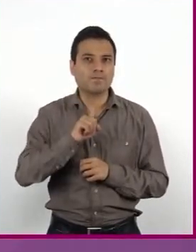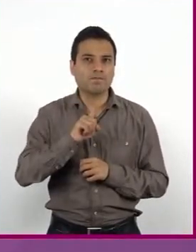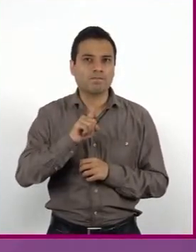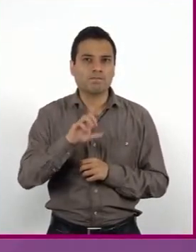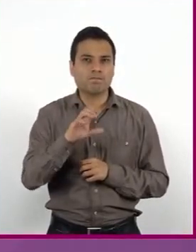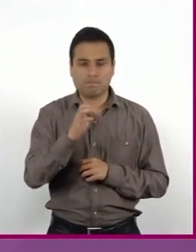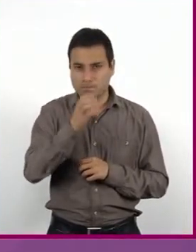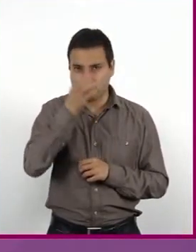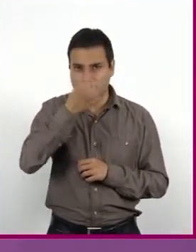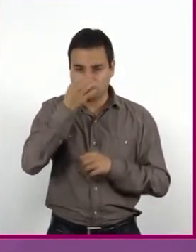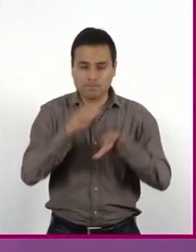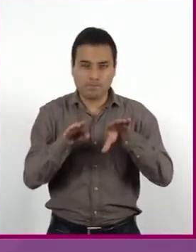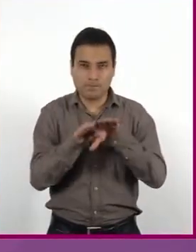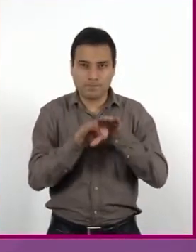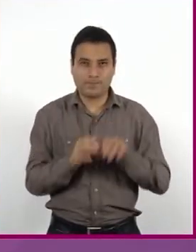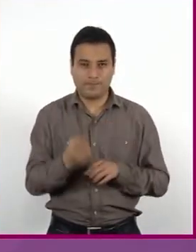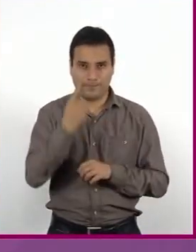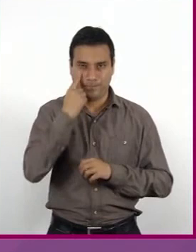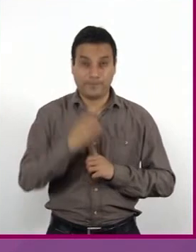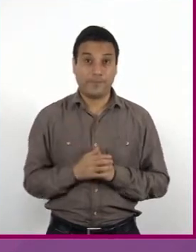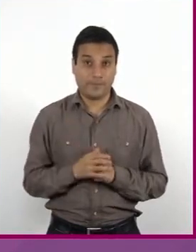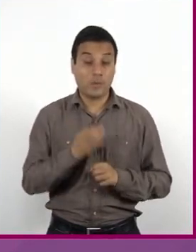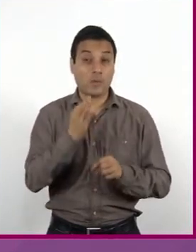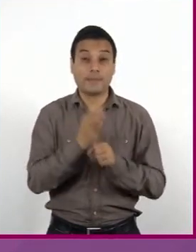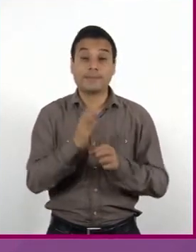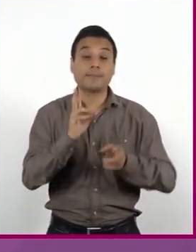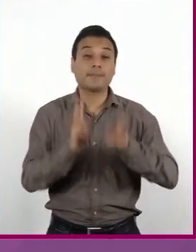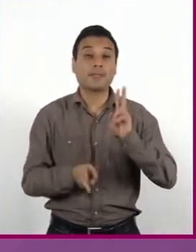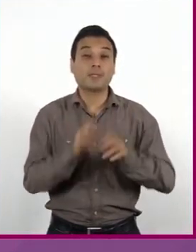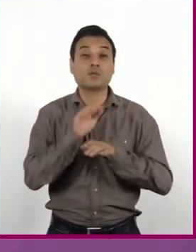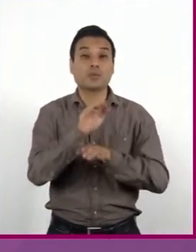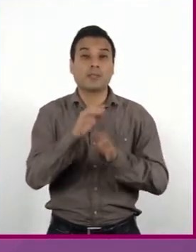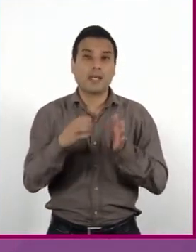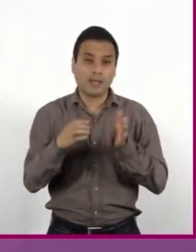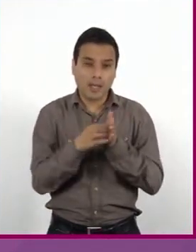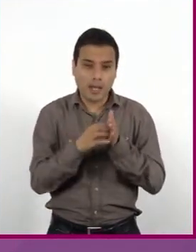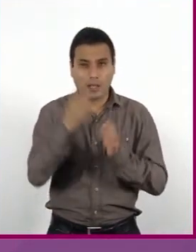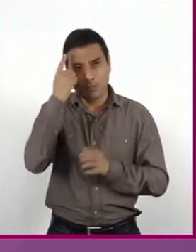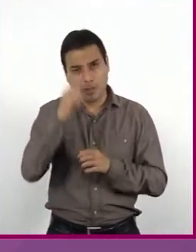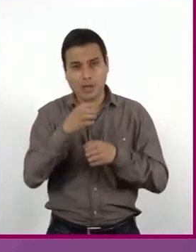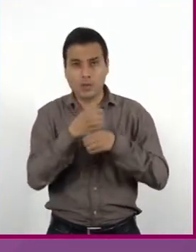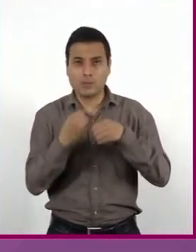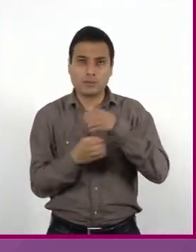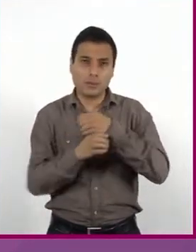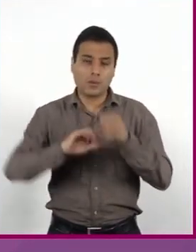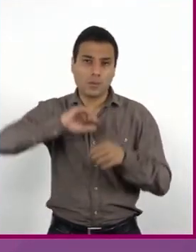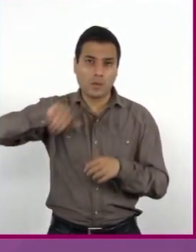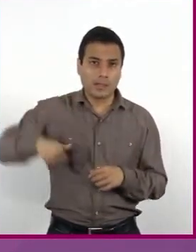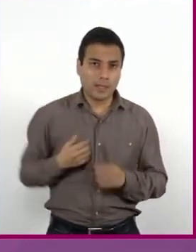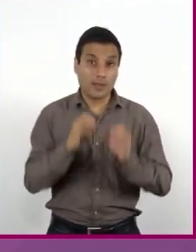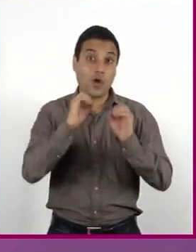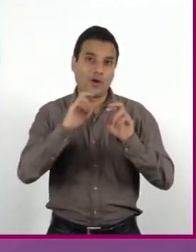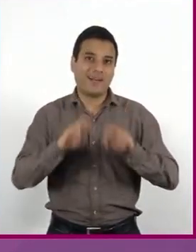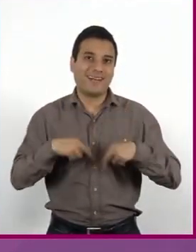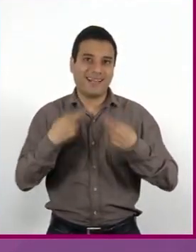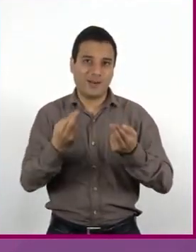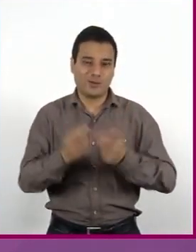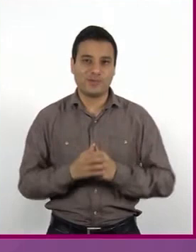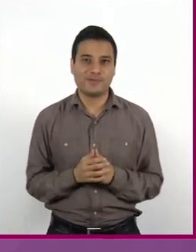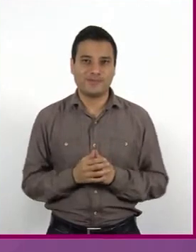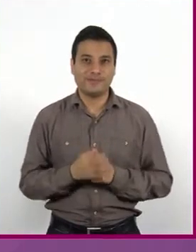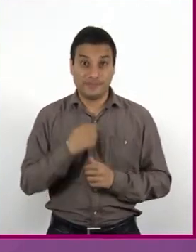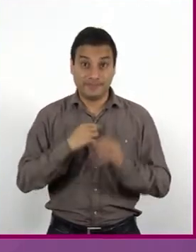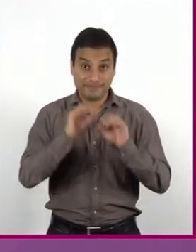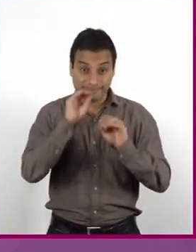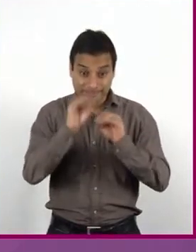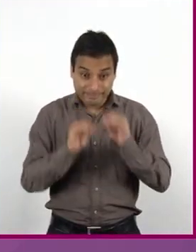Hoy hablaremos de cajas como las que usamos para guardar objetos o dar regalos. Para